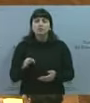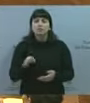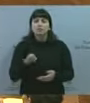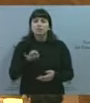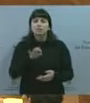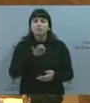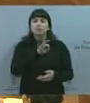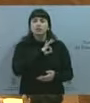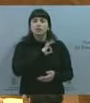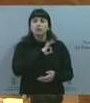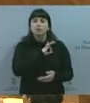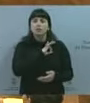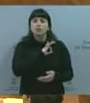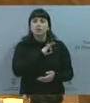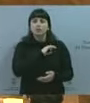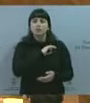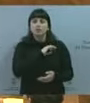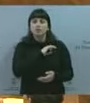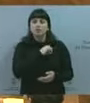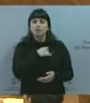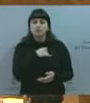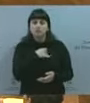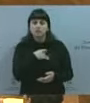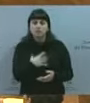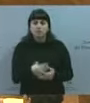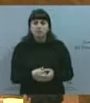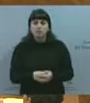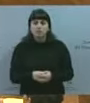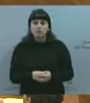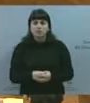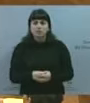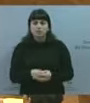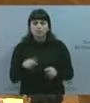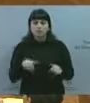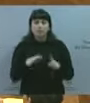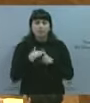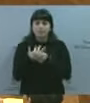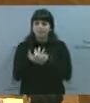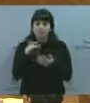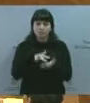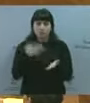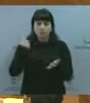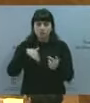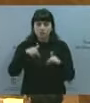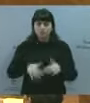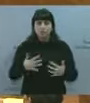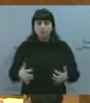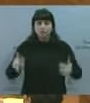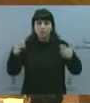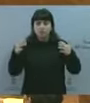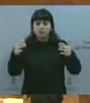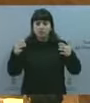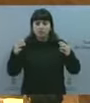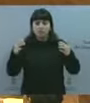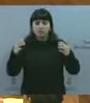Estamos todos de acuerdo en que esta situación ya la hemos vivido en esta Junta General del Principado y nos guste